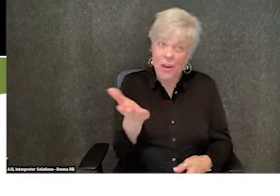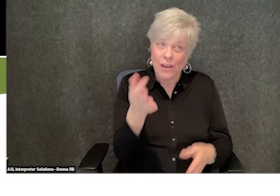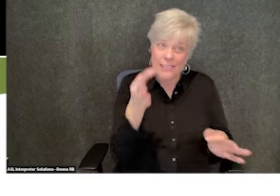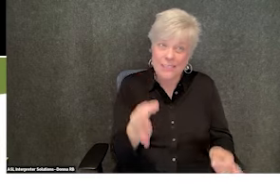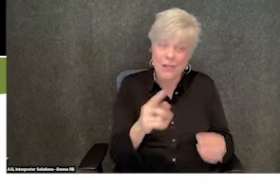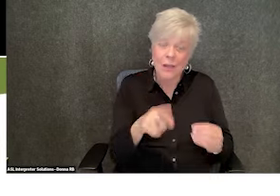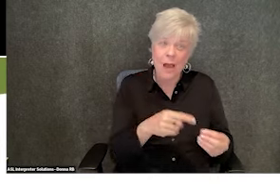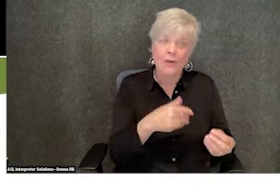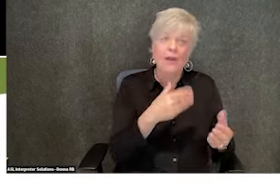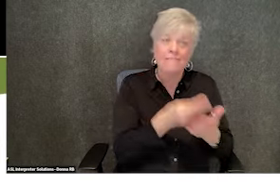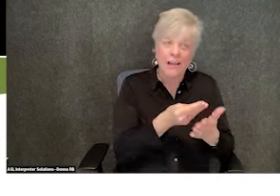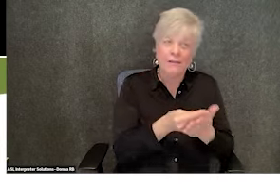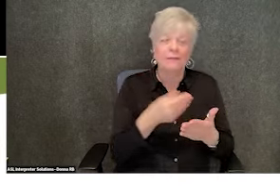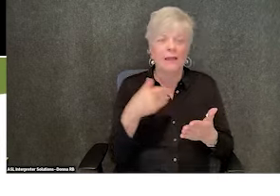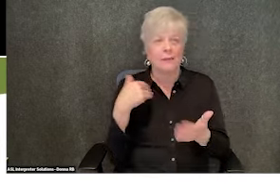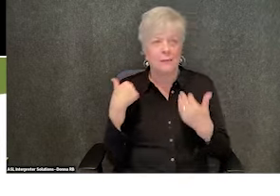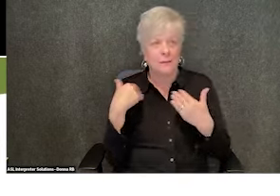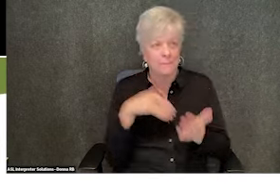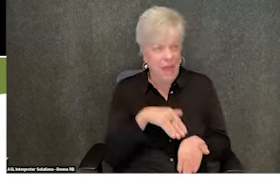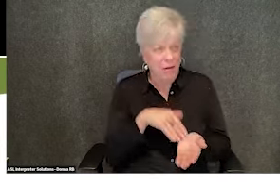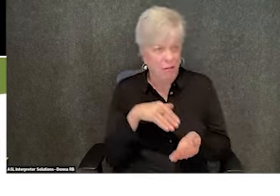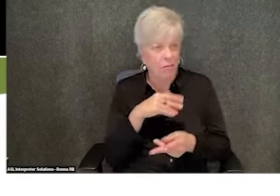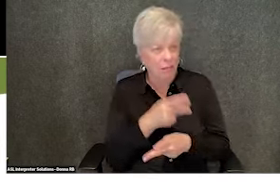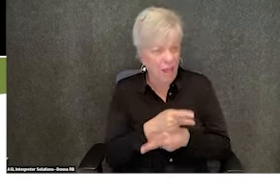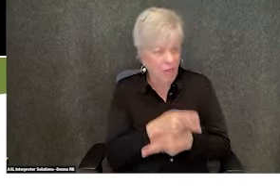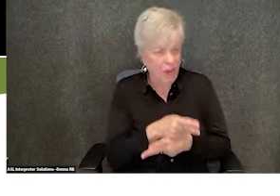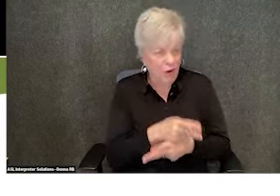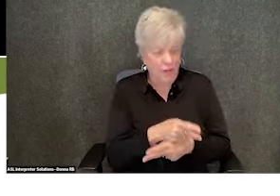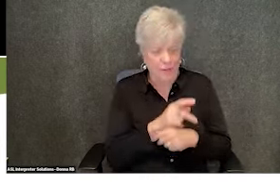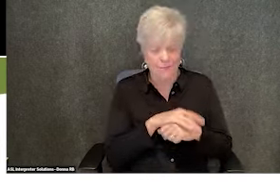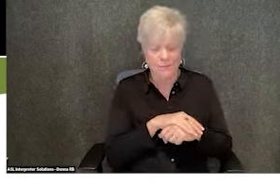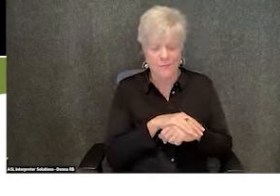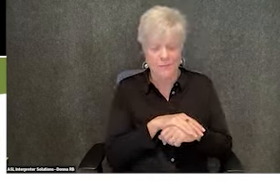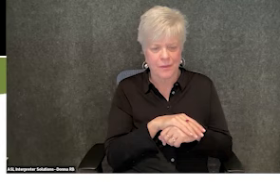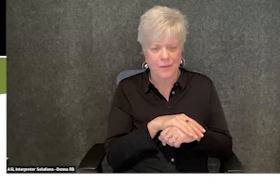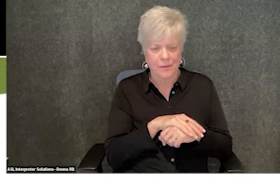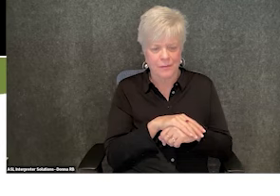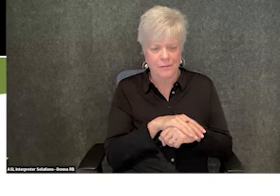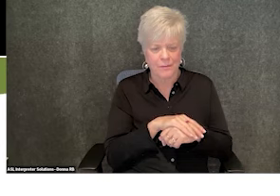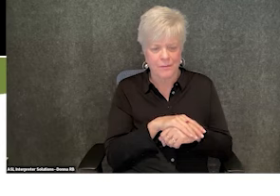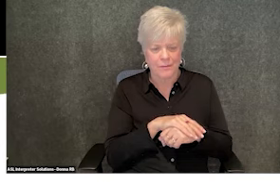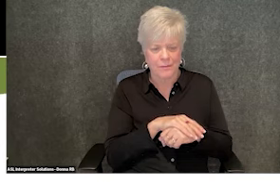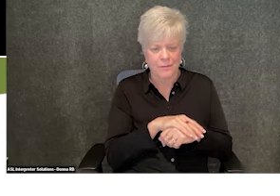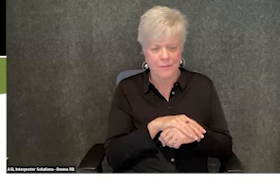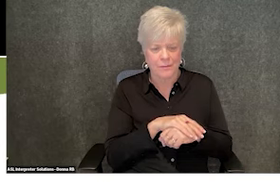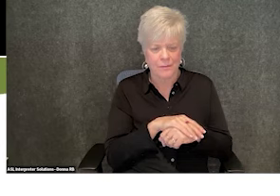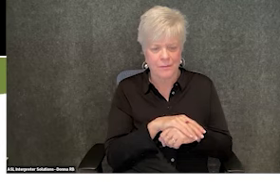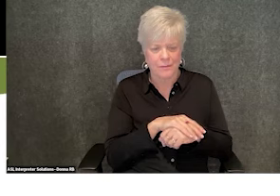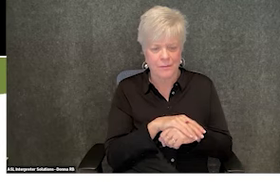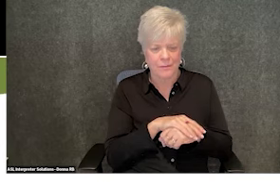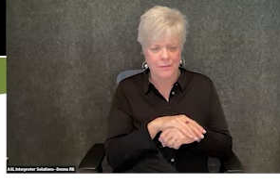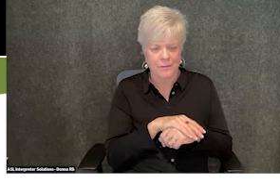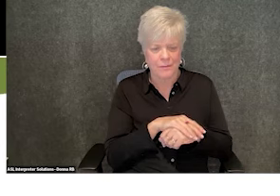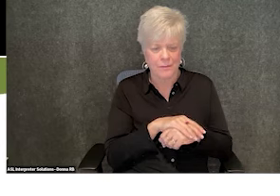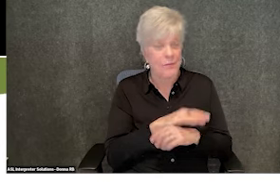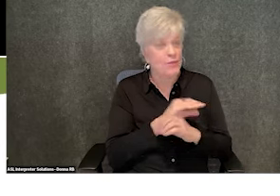les mostré de los diferentes colores, hay muchas decisiones por tomar que ayudan con todas las otras